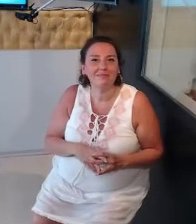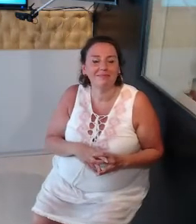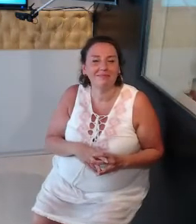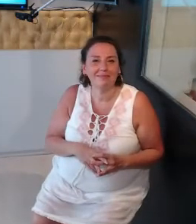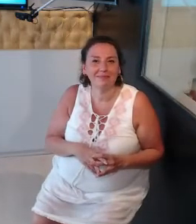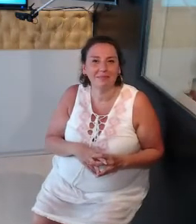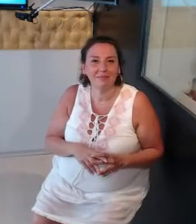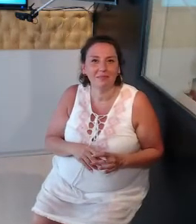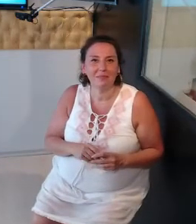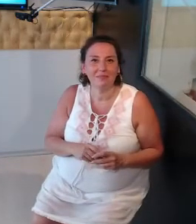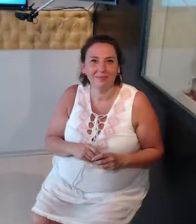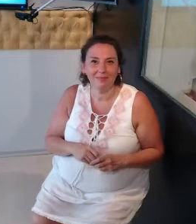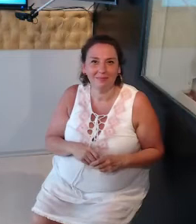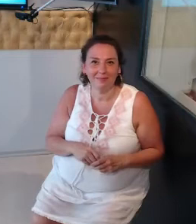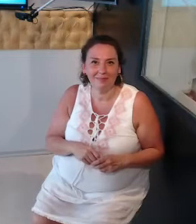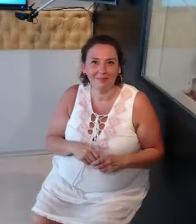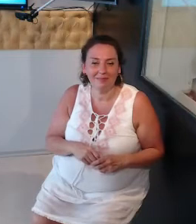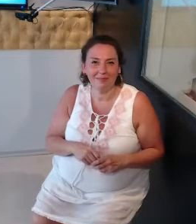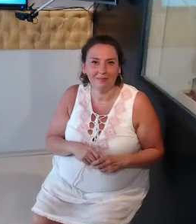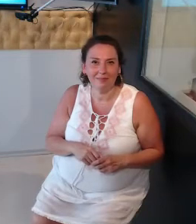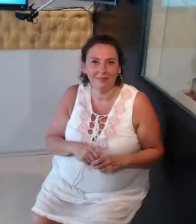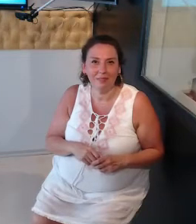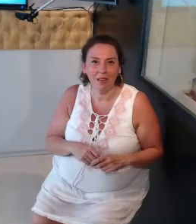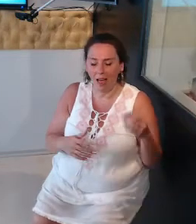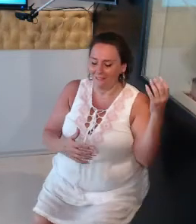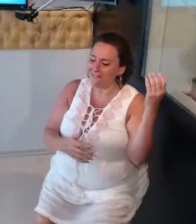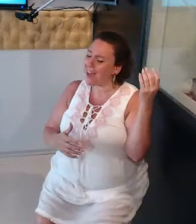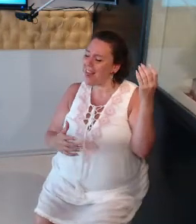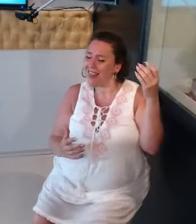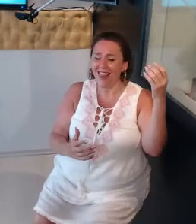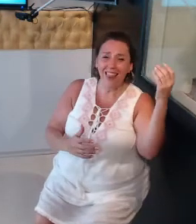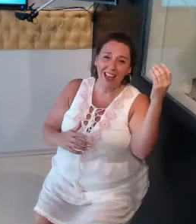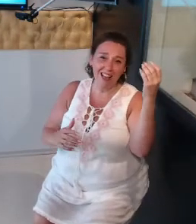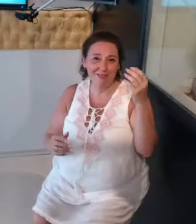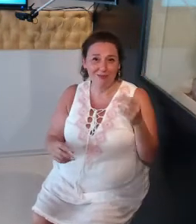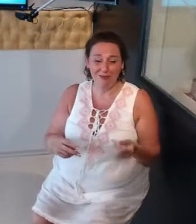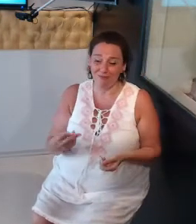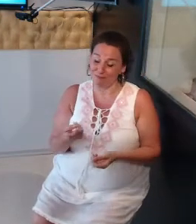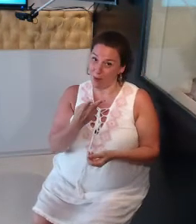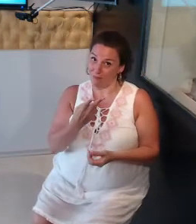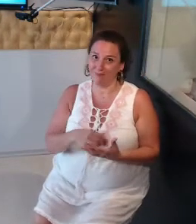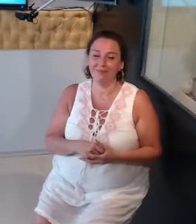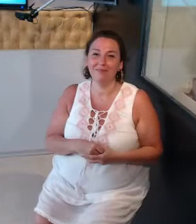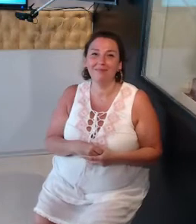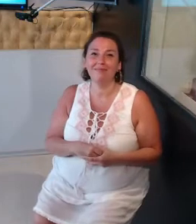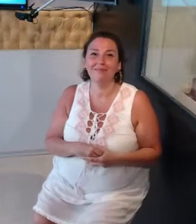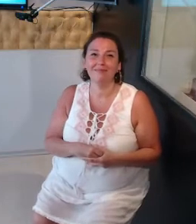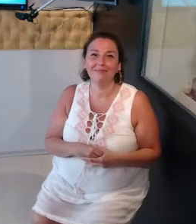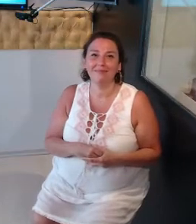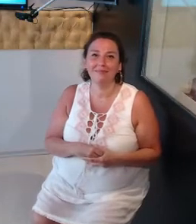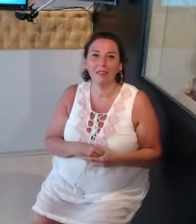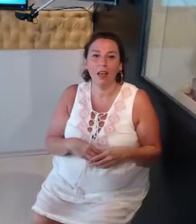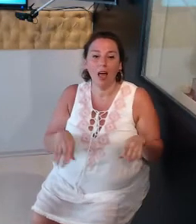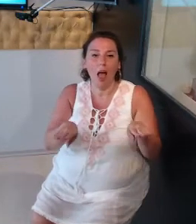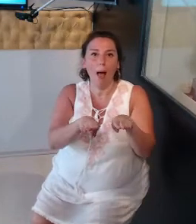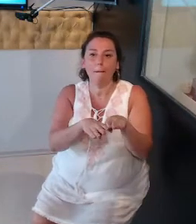Vale. Hay parejas bailando. Ajá. Parejas bailando. Y hay tribunas parecidas.